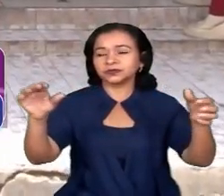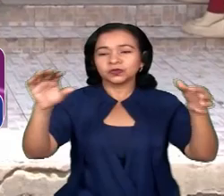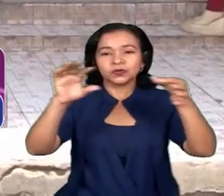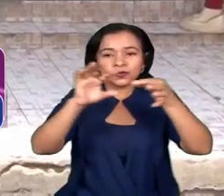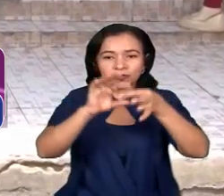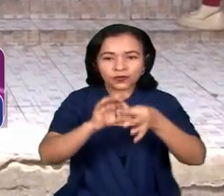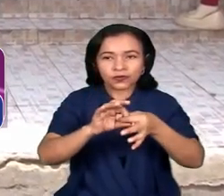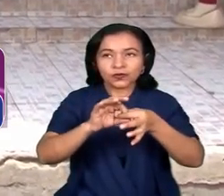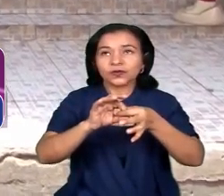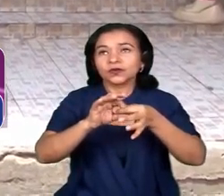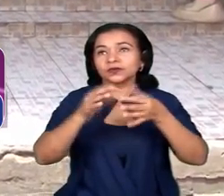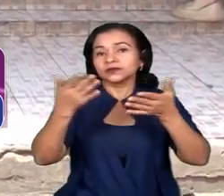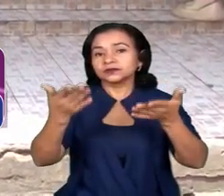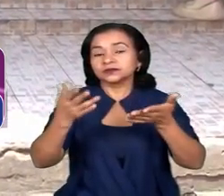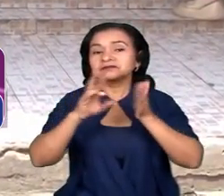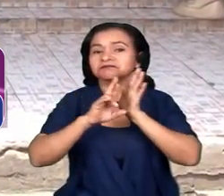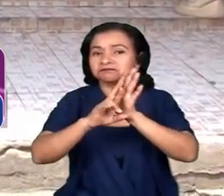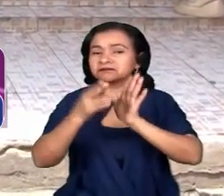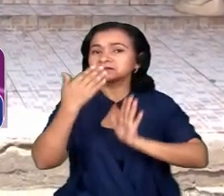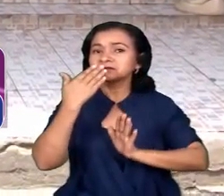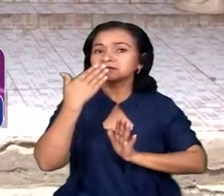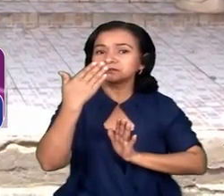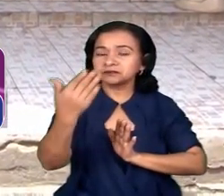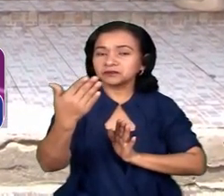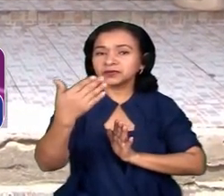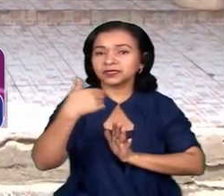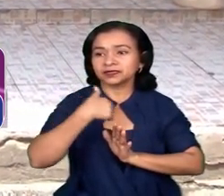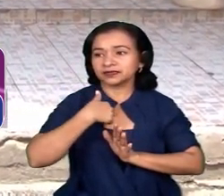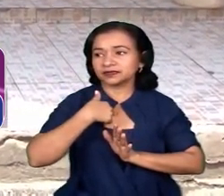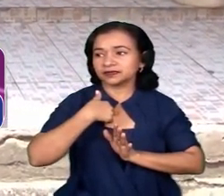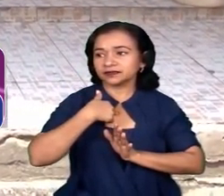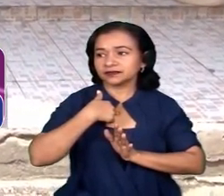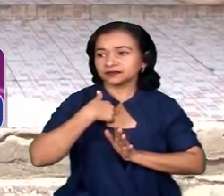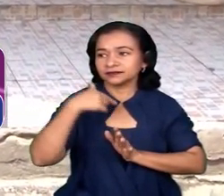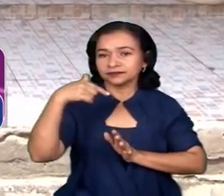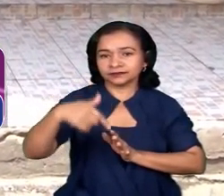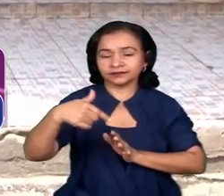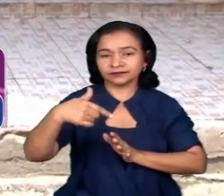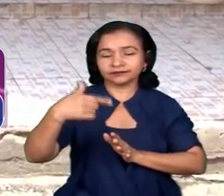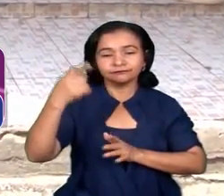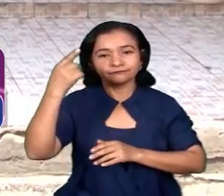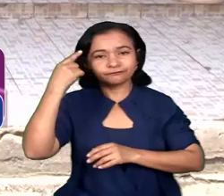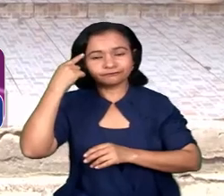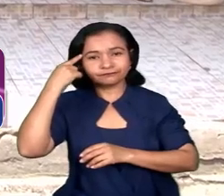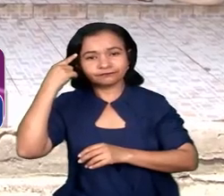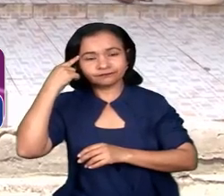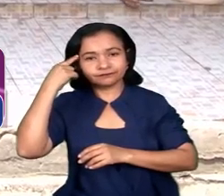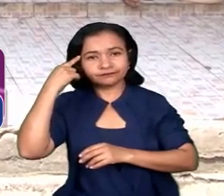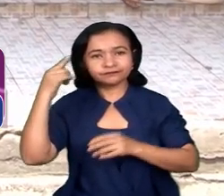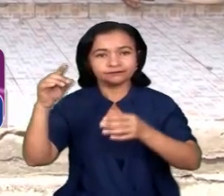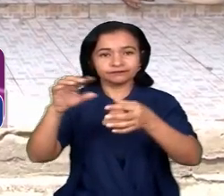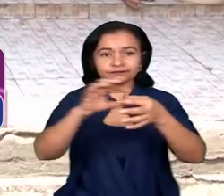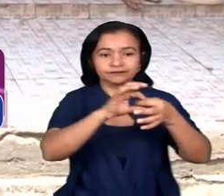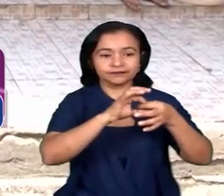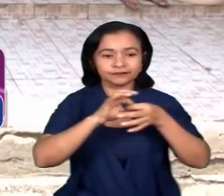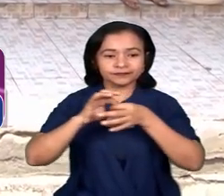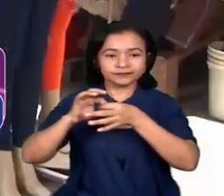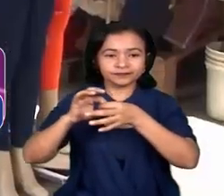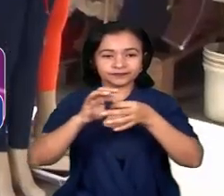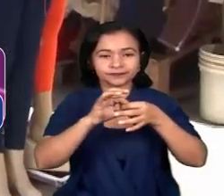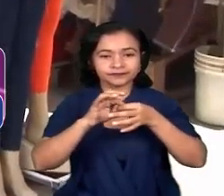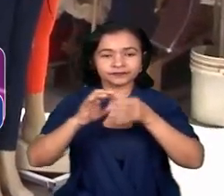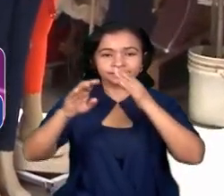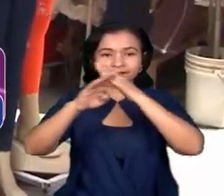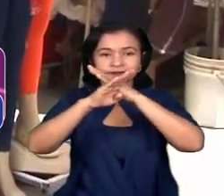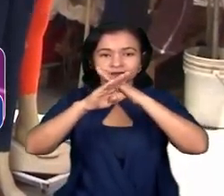conjuntamente, que los ha venido dando resultados. Yo llamo en esta reflexión de unidad, de